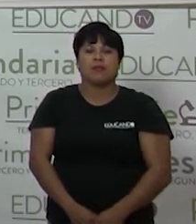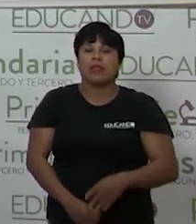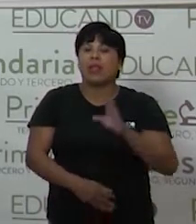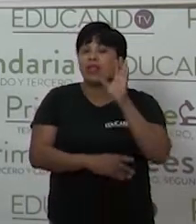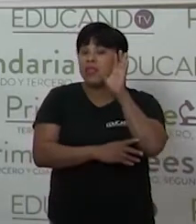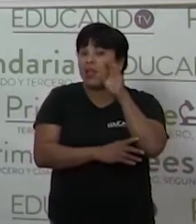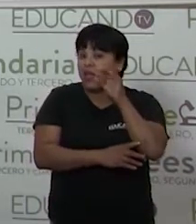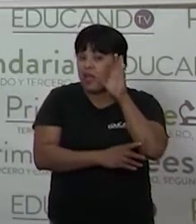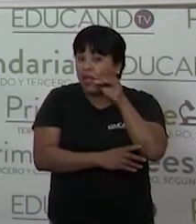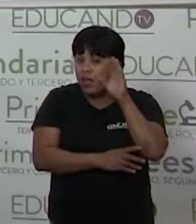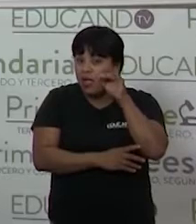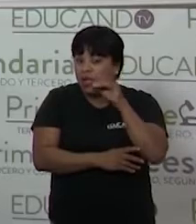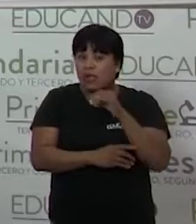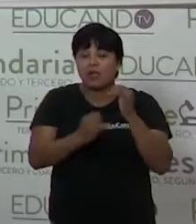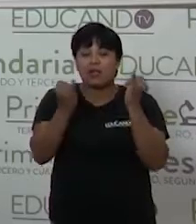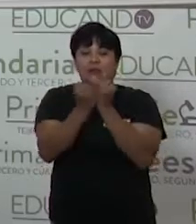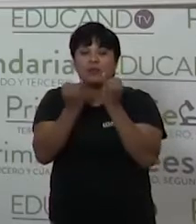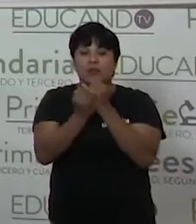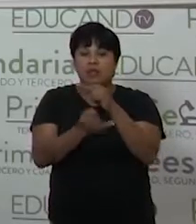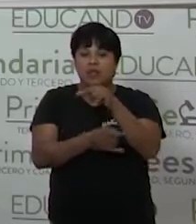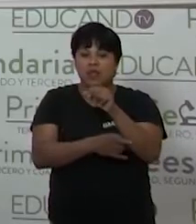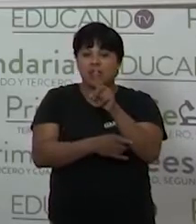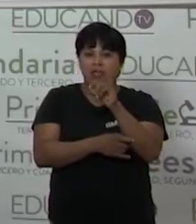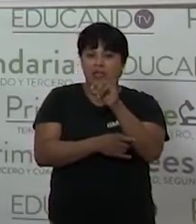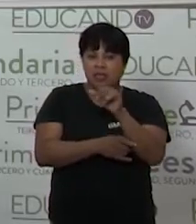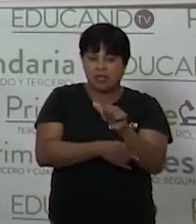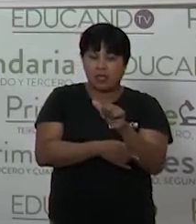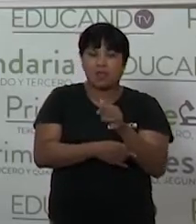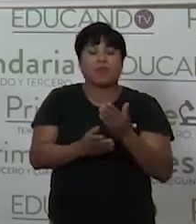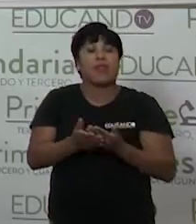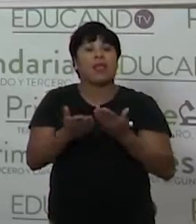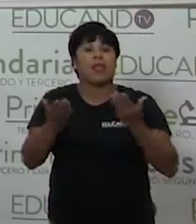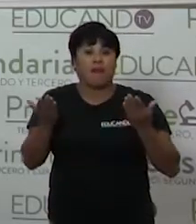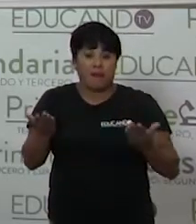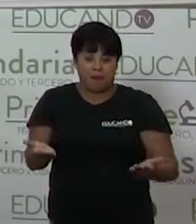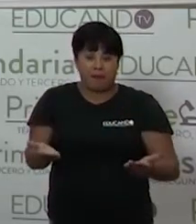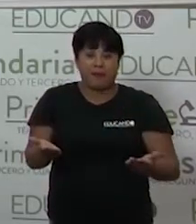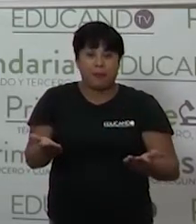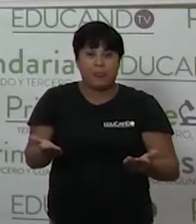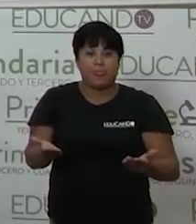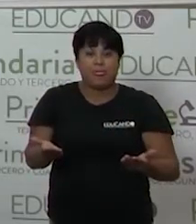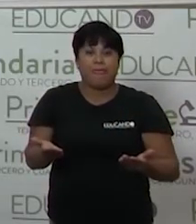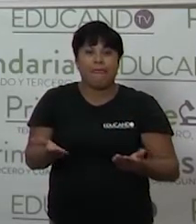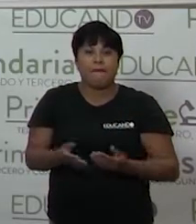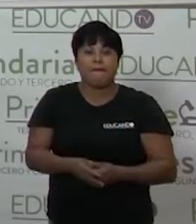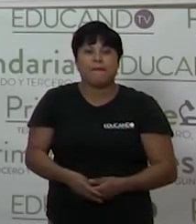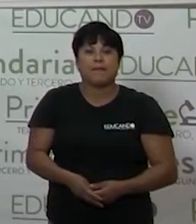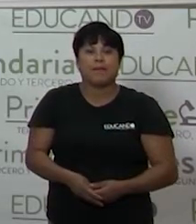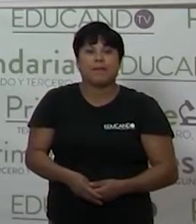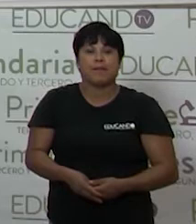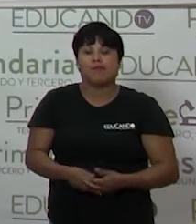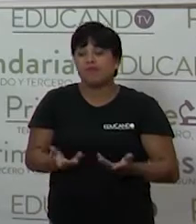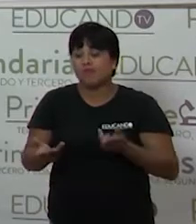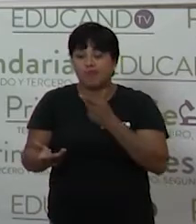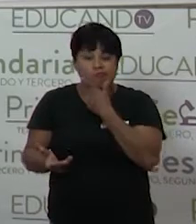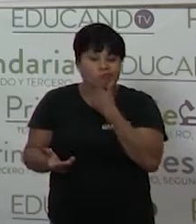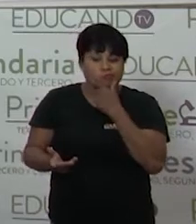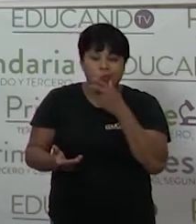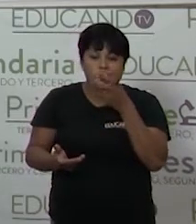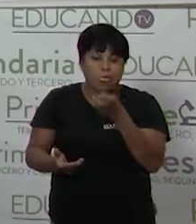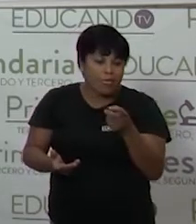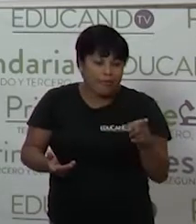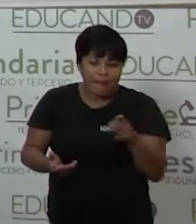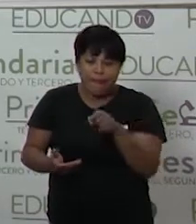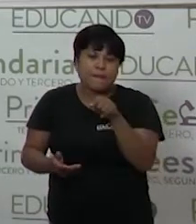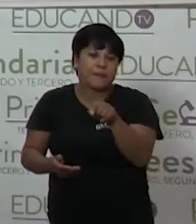naranja este bien ahora no sé cuál es este pero vamos